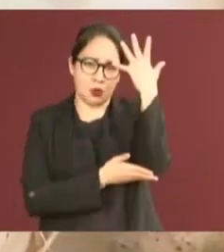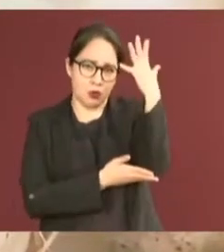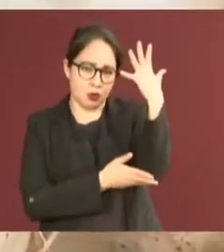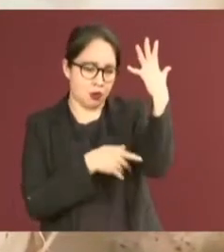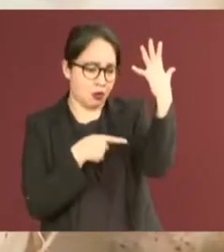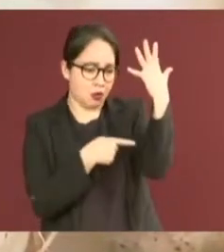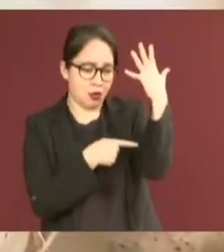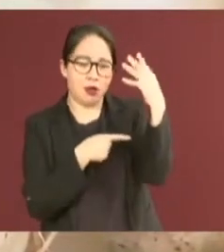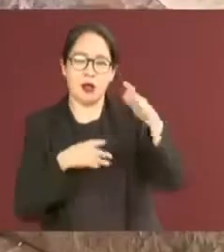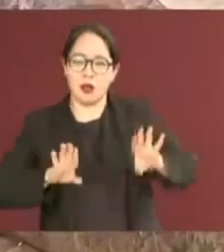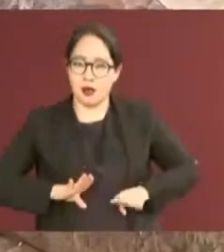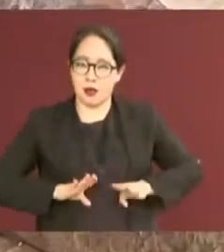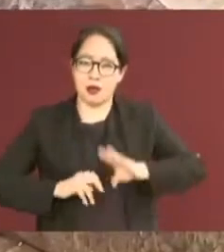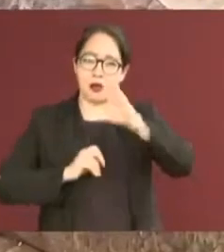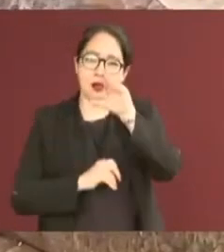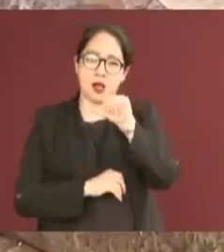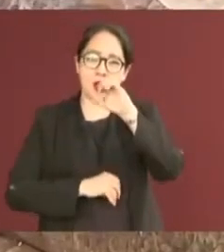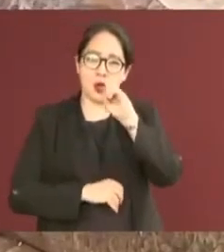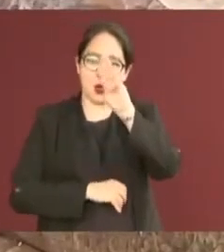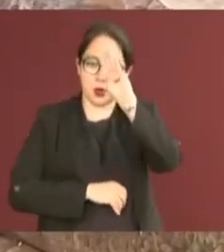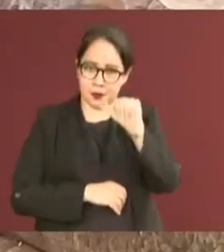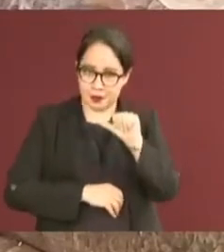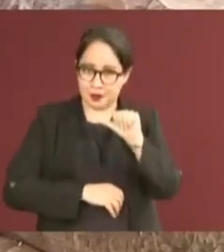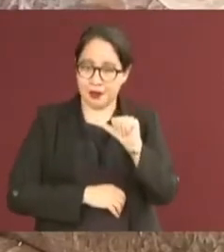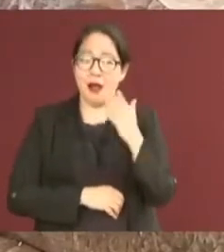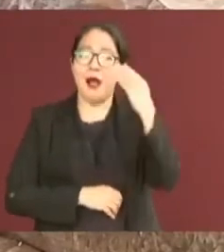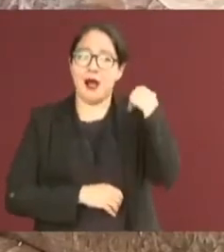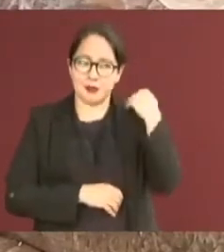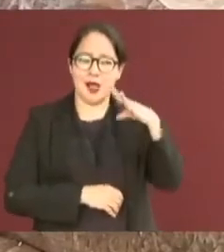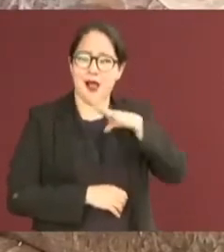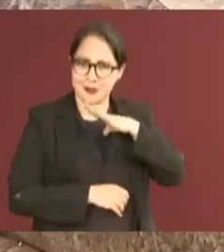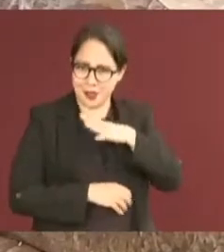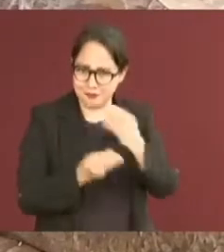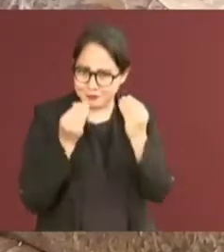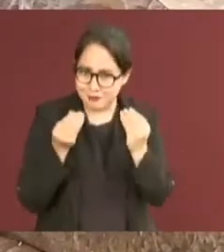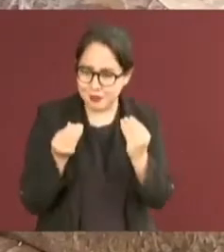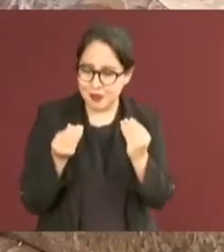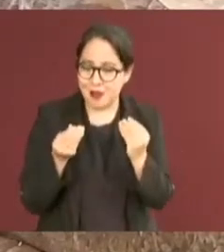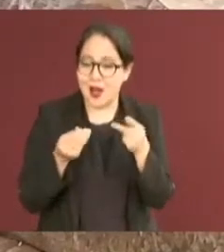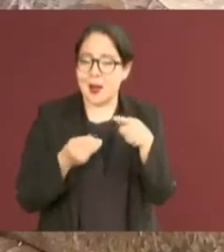Se tiene en